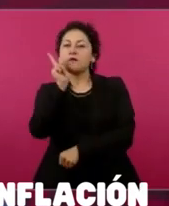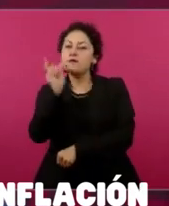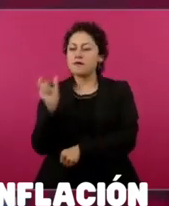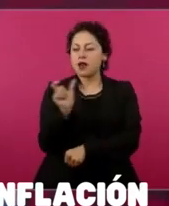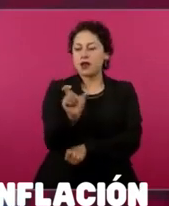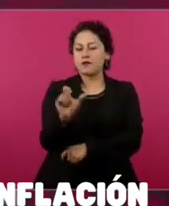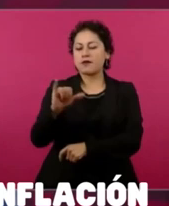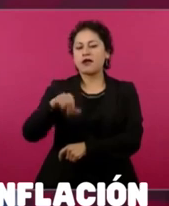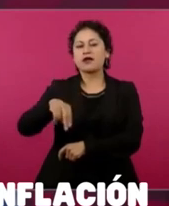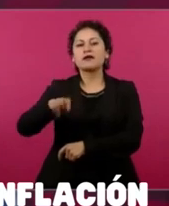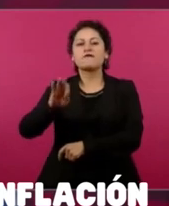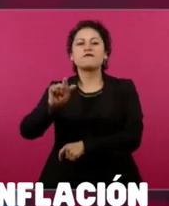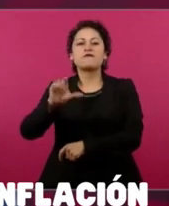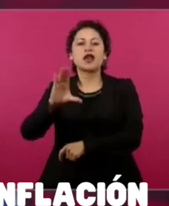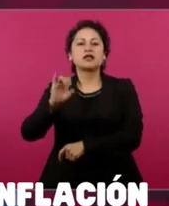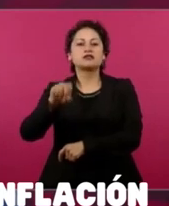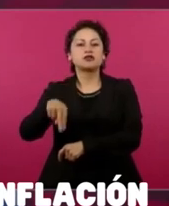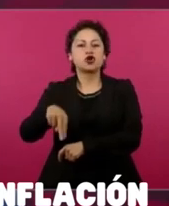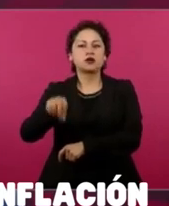que no se